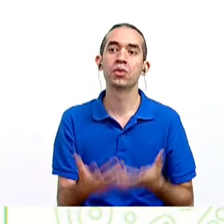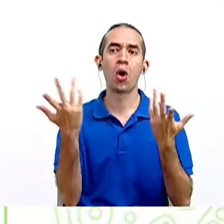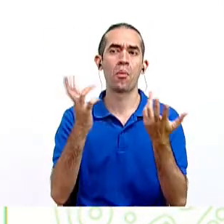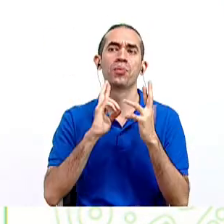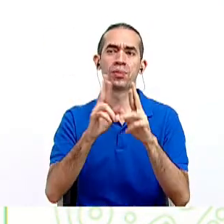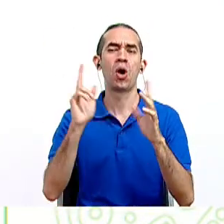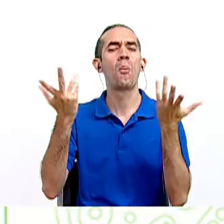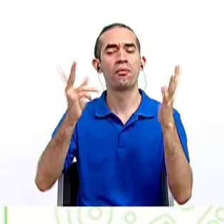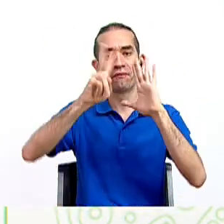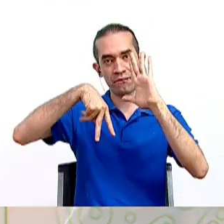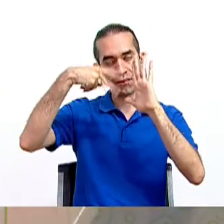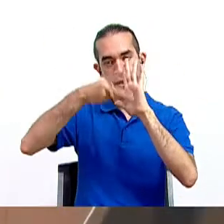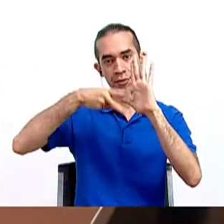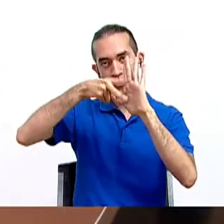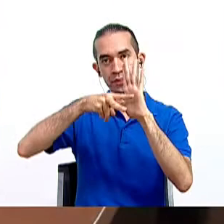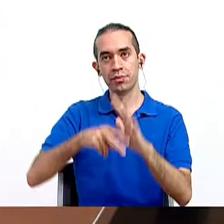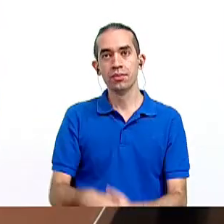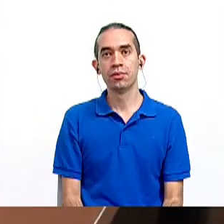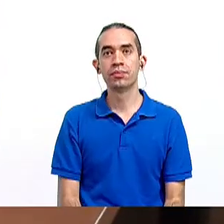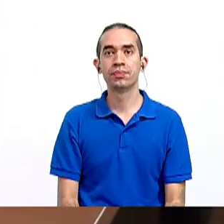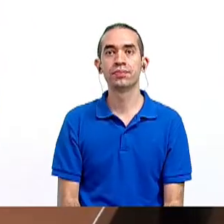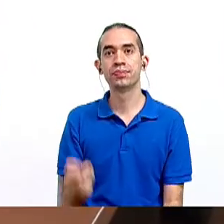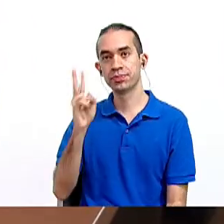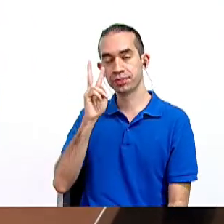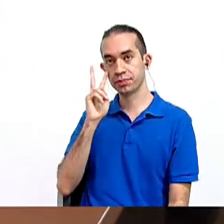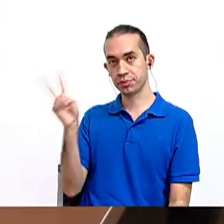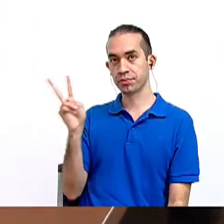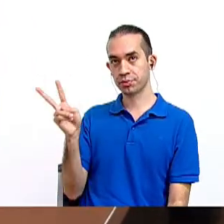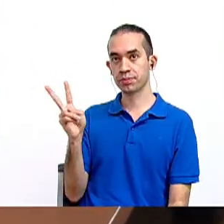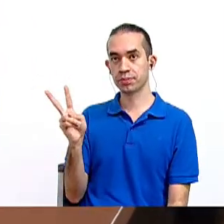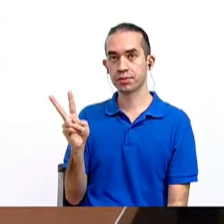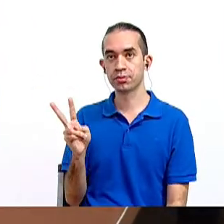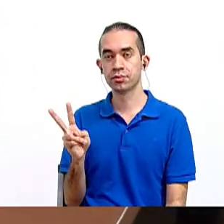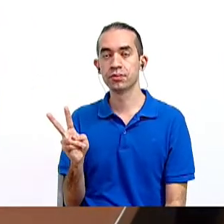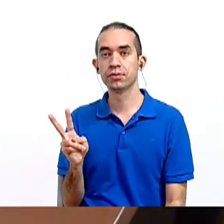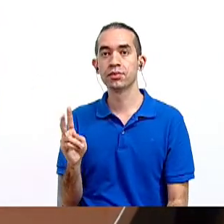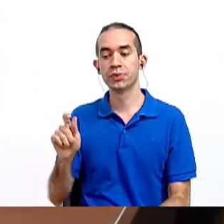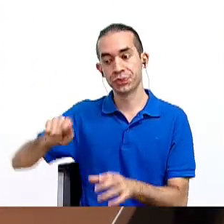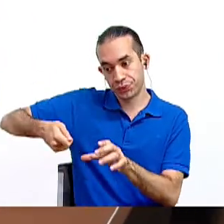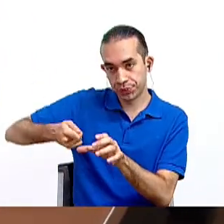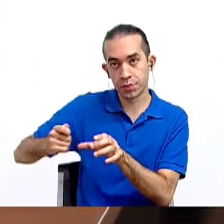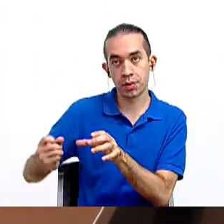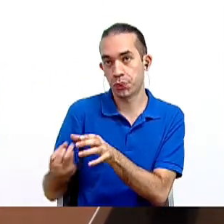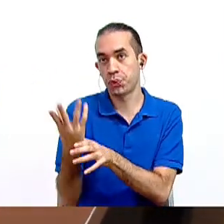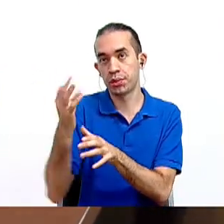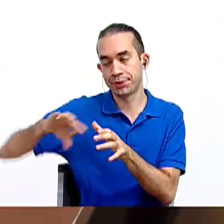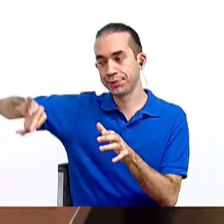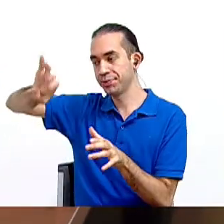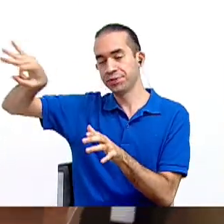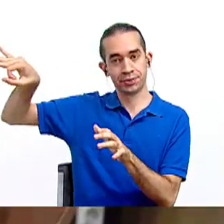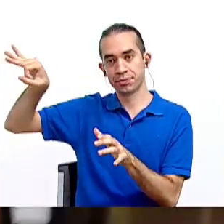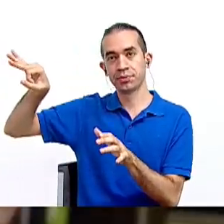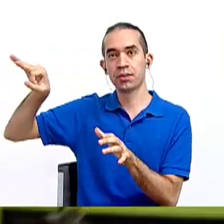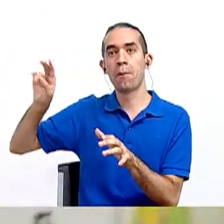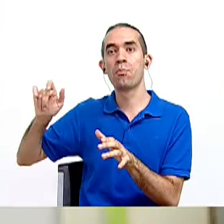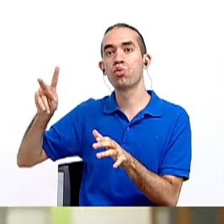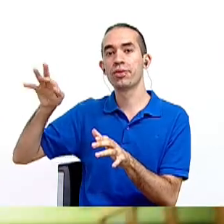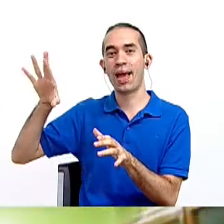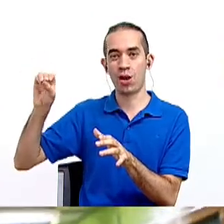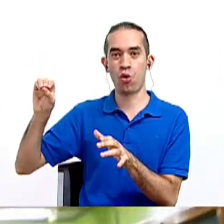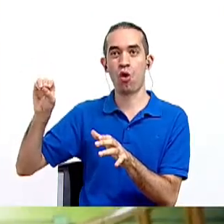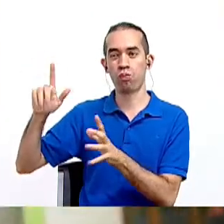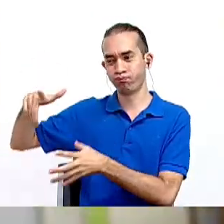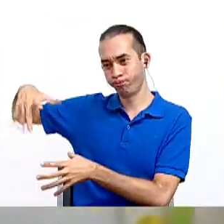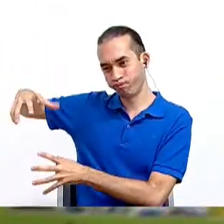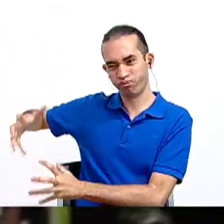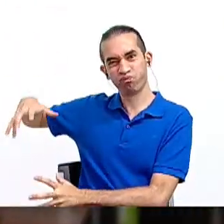con el siguiente video. Ok, este es un mechero de Bunsen, el cual está alimentado por medio de gas butano que llega acá por la